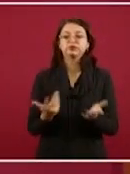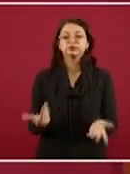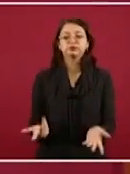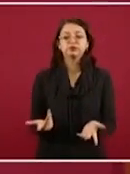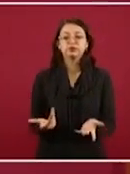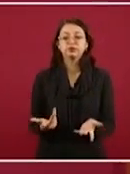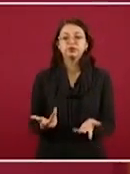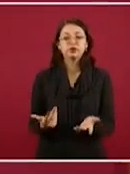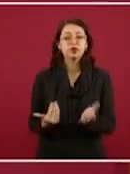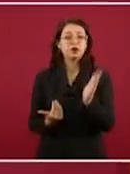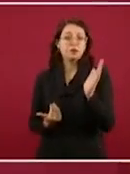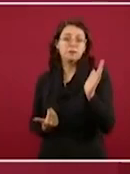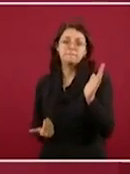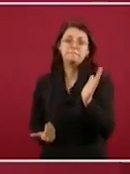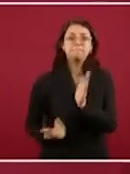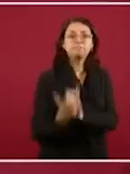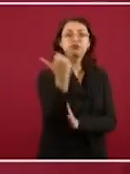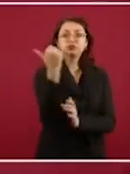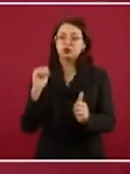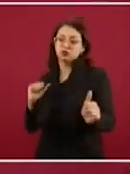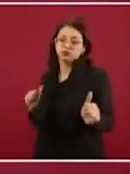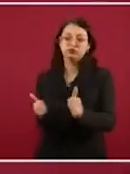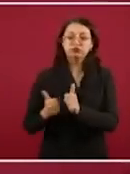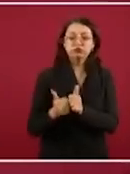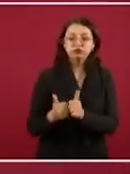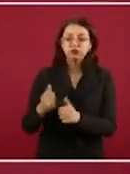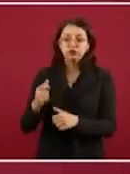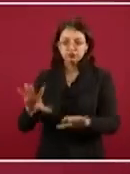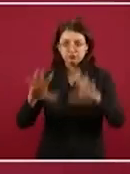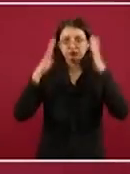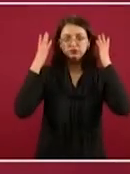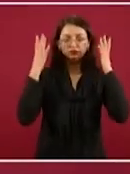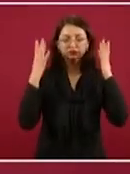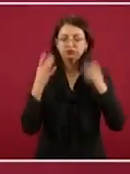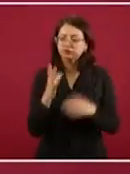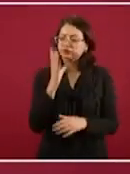eso de la noche a la mañana, de un año para otro, pero sí,